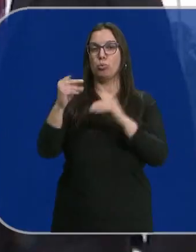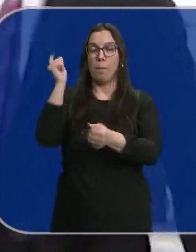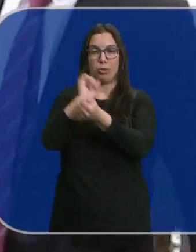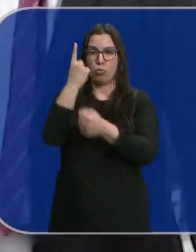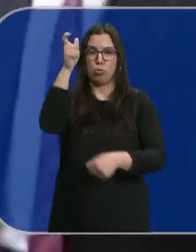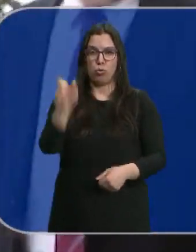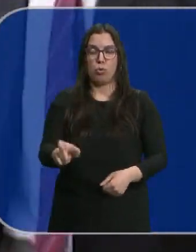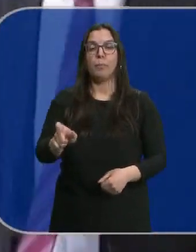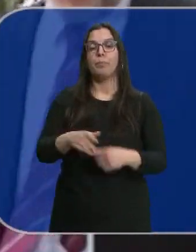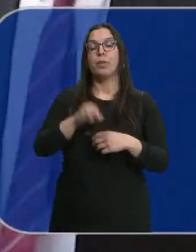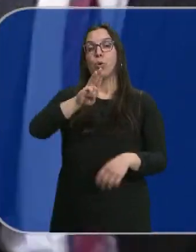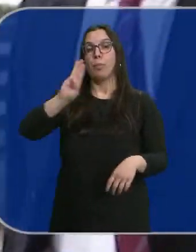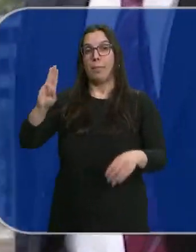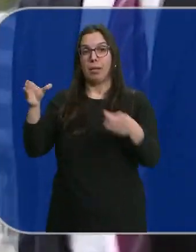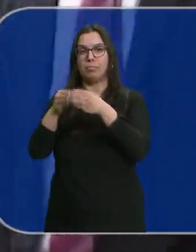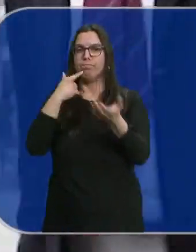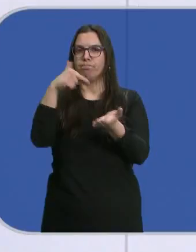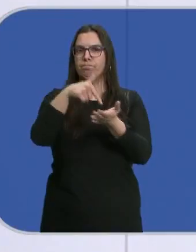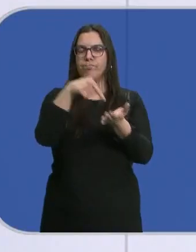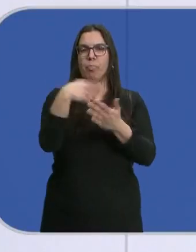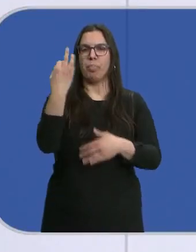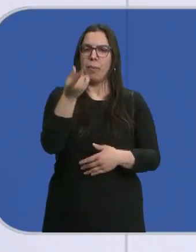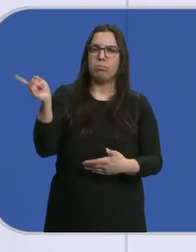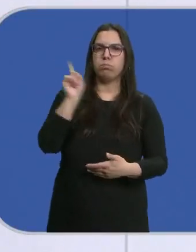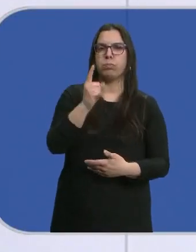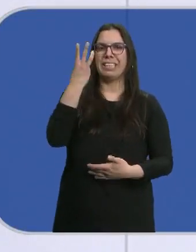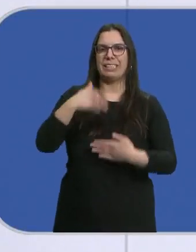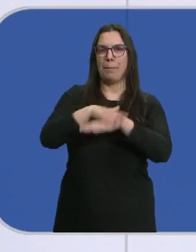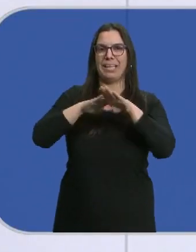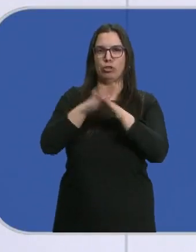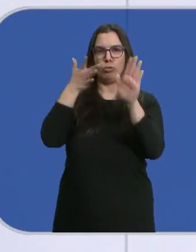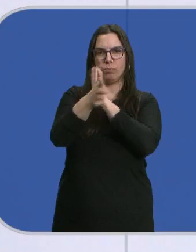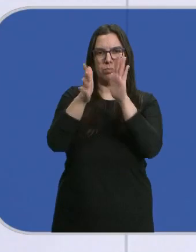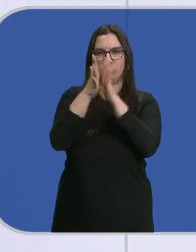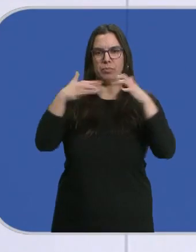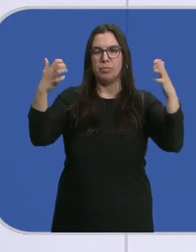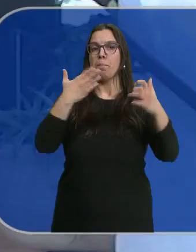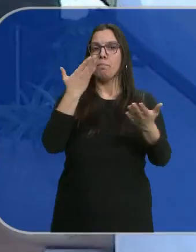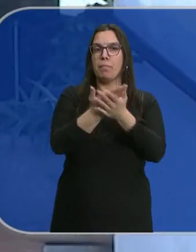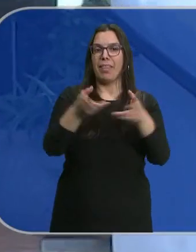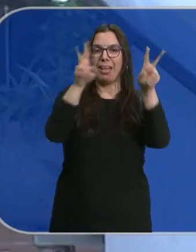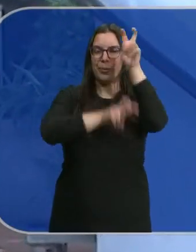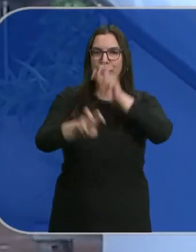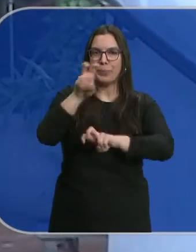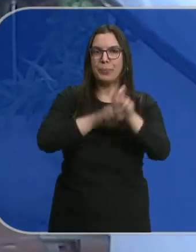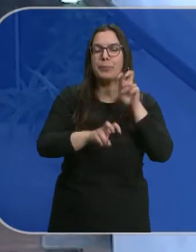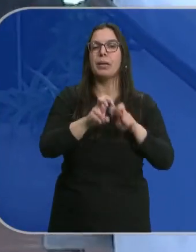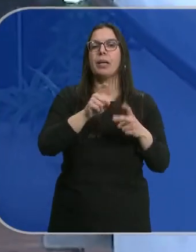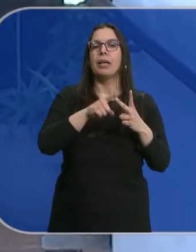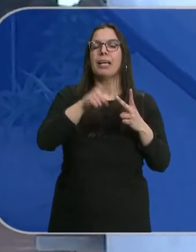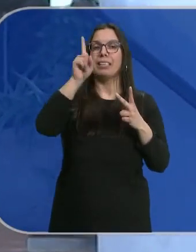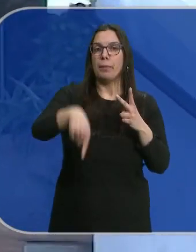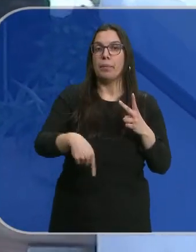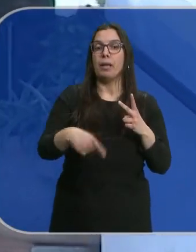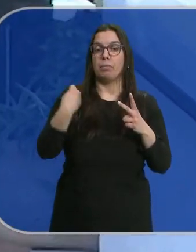en prisión, el Partido Popular exige directamente la comparecencia de 3 ministros, pide los registros en la Cámara y no descarta que la